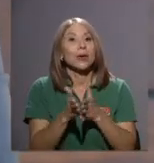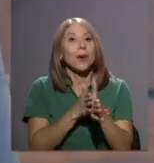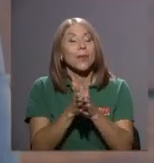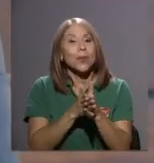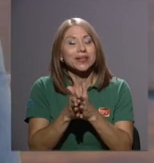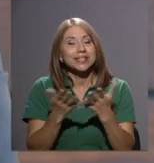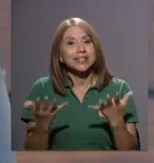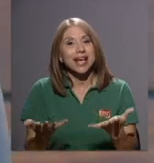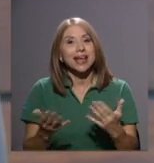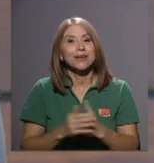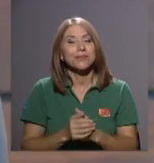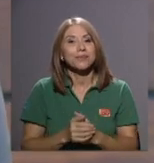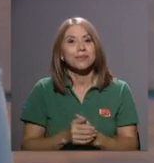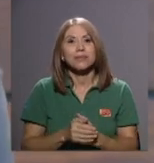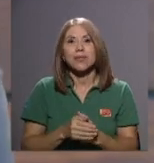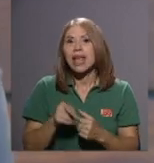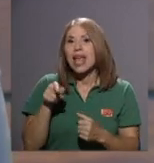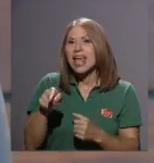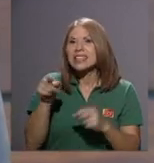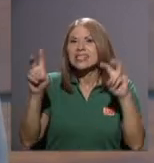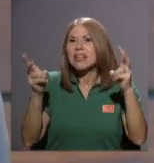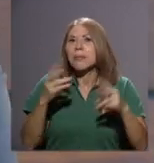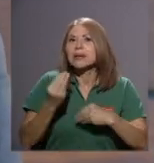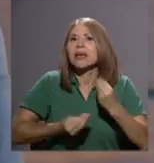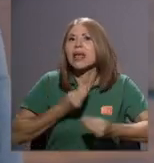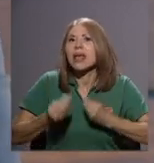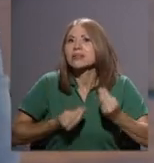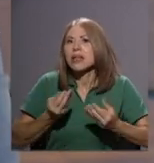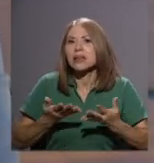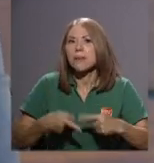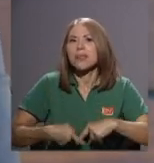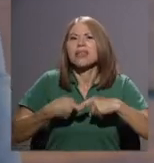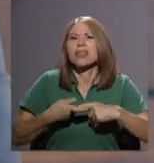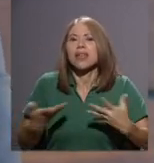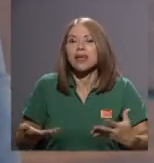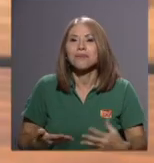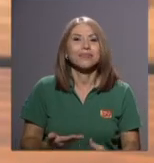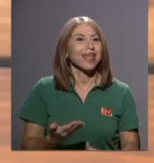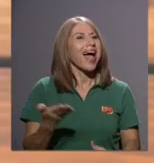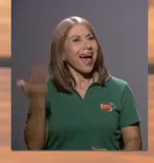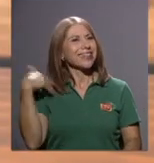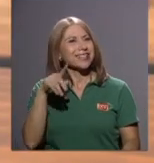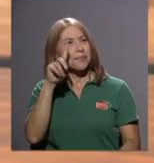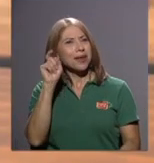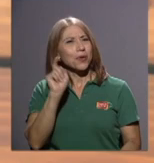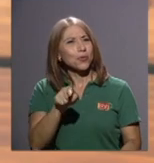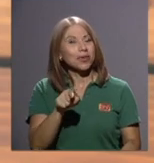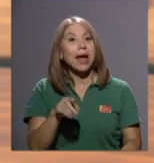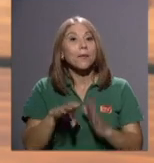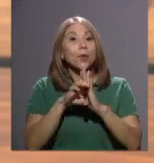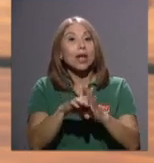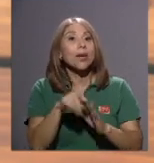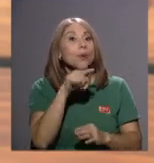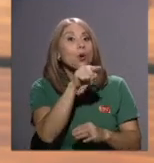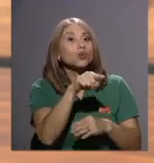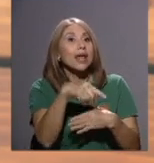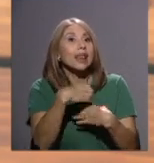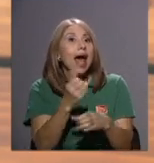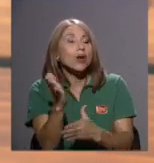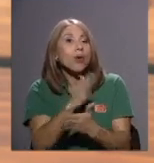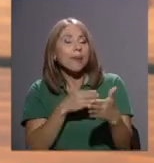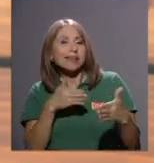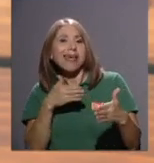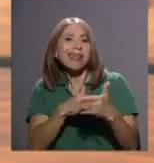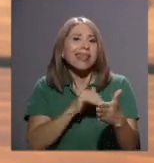segundos. ¿Qué hay que hacer en esta materia y qué nos queda pendiente? Había una pregunta que era que qué se puede hacer cuando usted es víctima de un delito informático. Usted